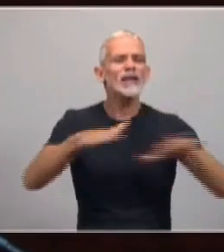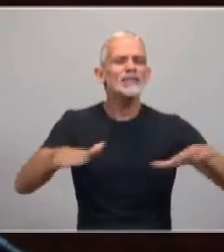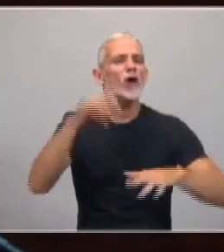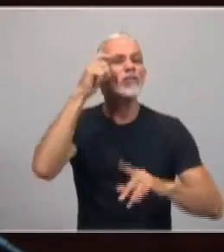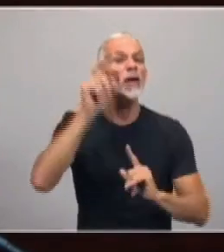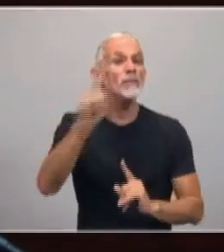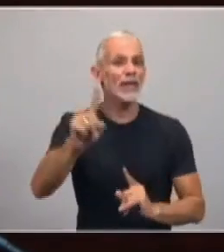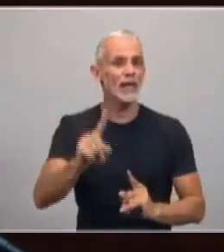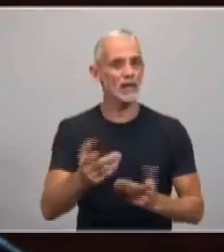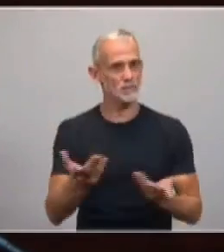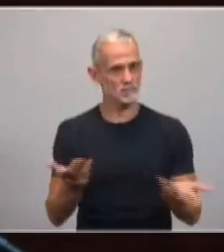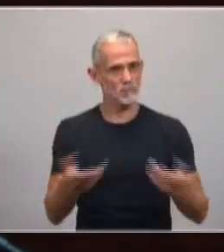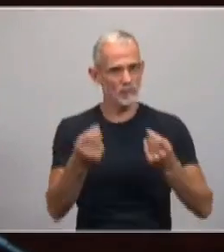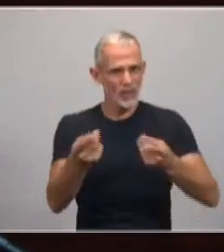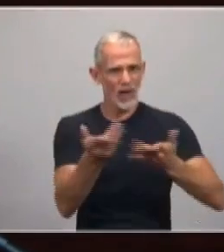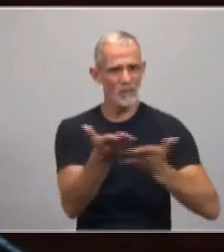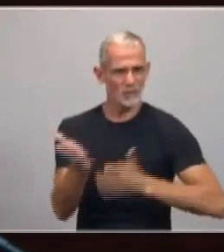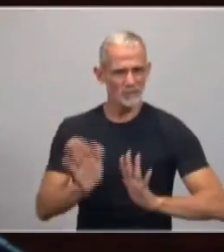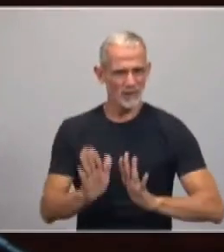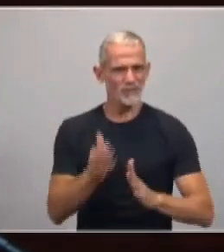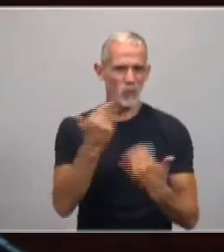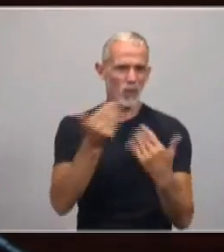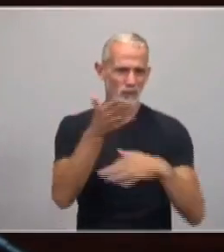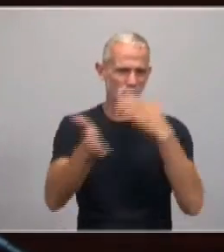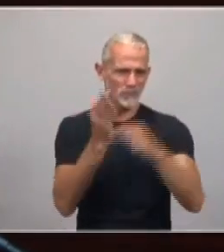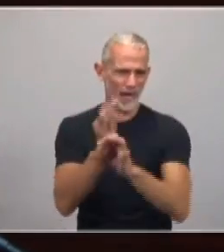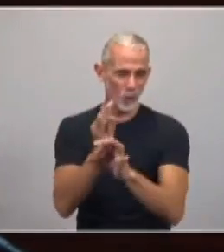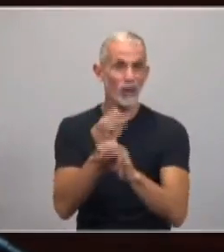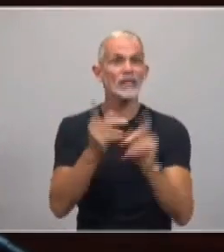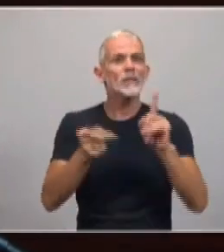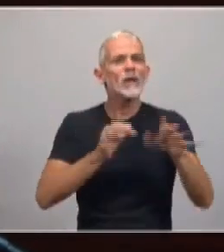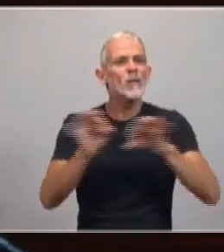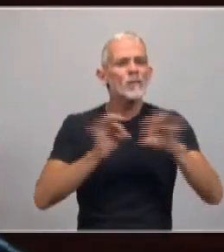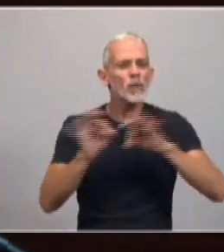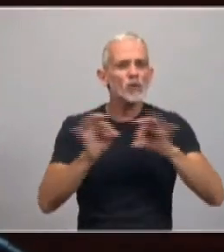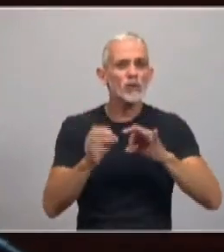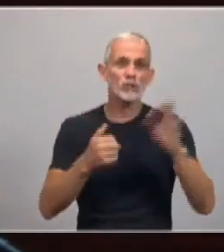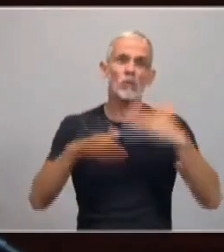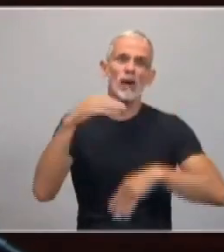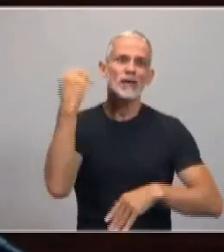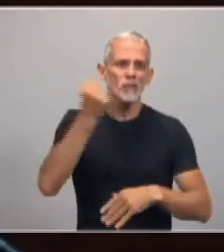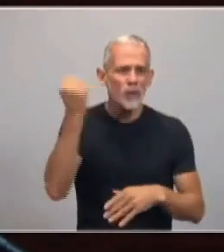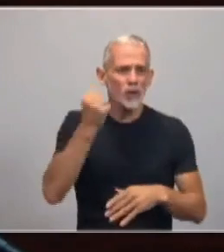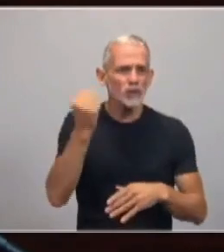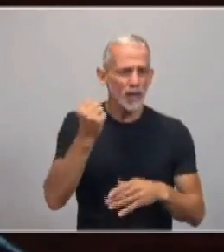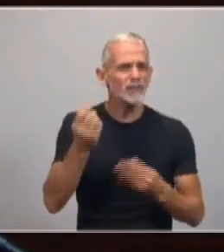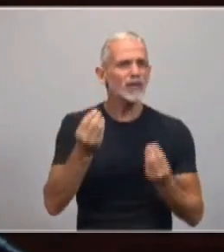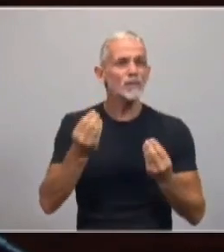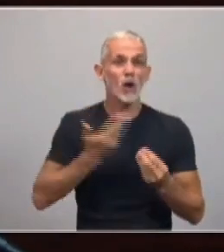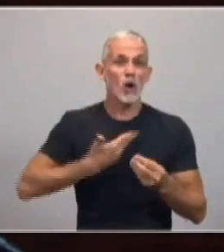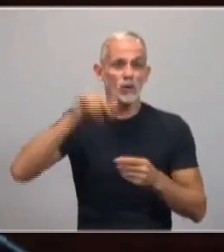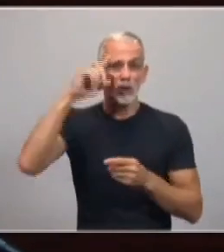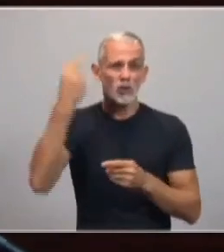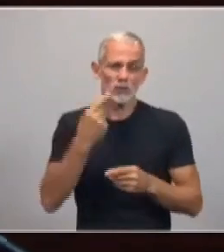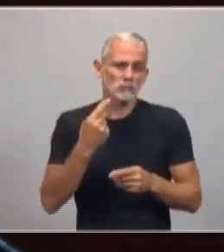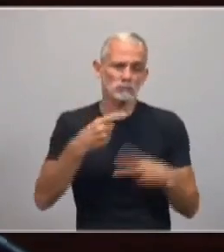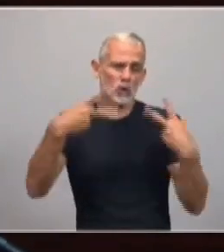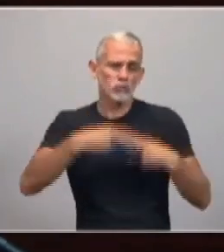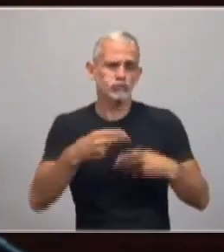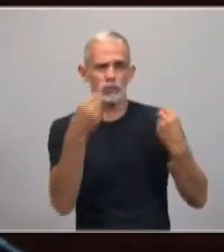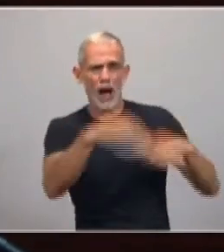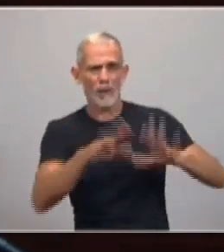estudiantes. Además, decidimos continuar con los proyectos más relevantes que el Gobierno Nacional